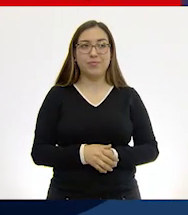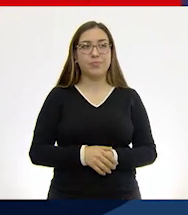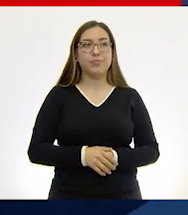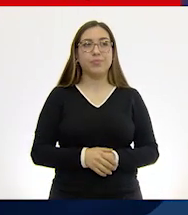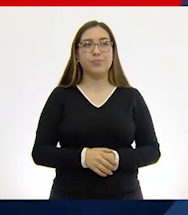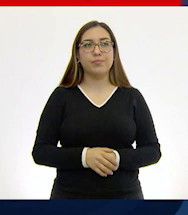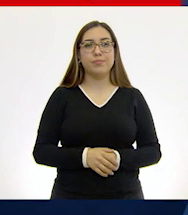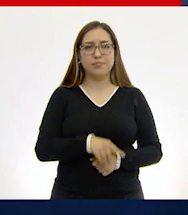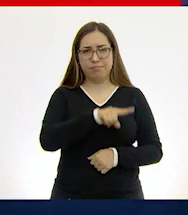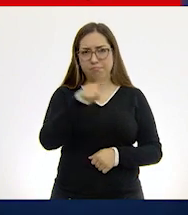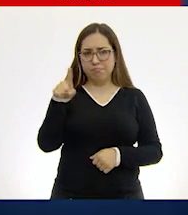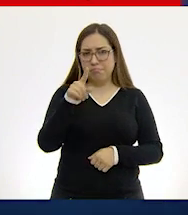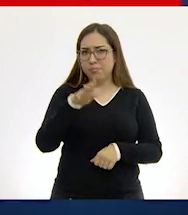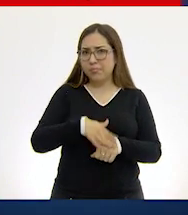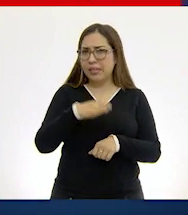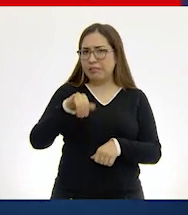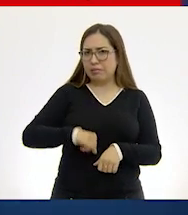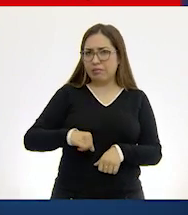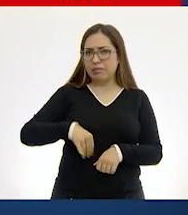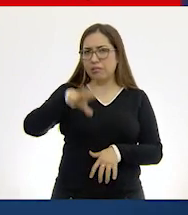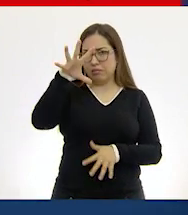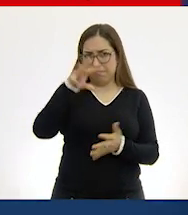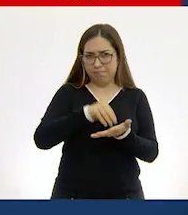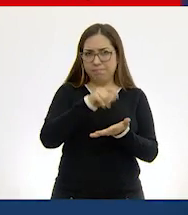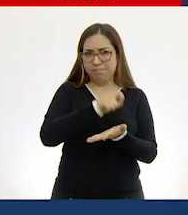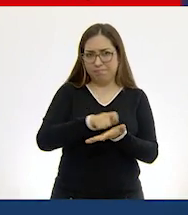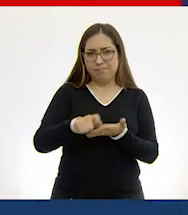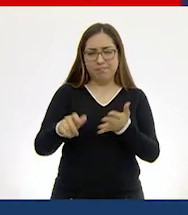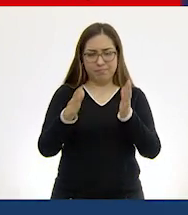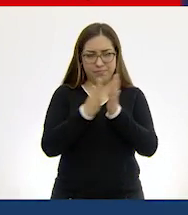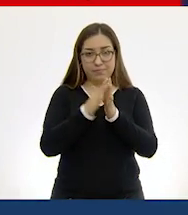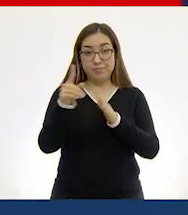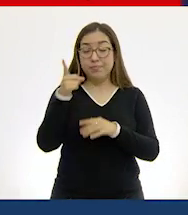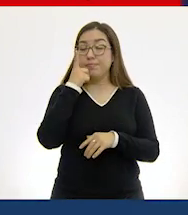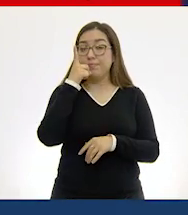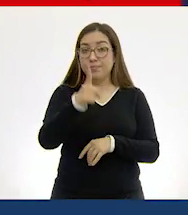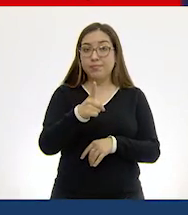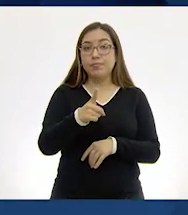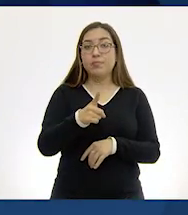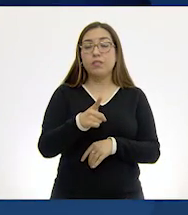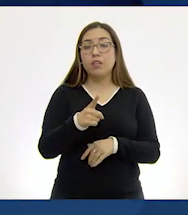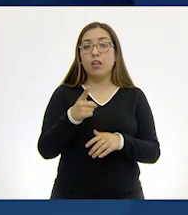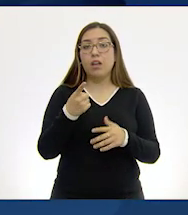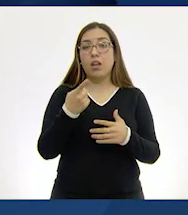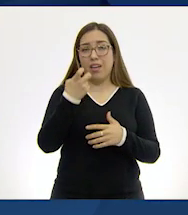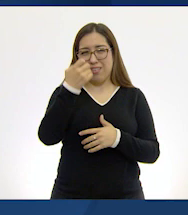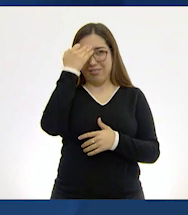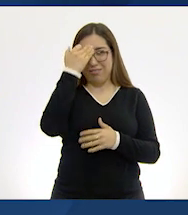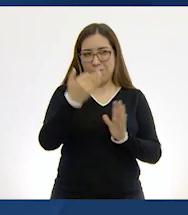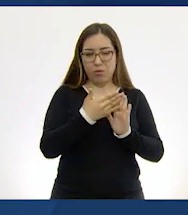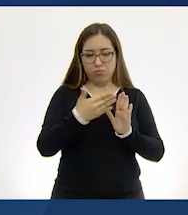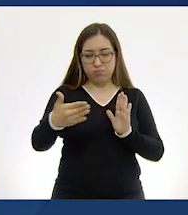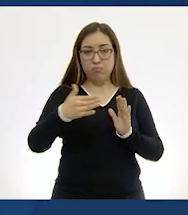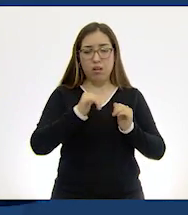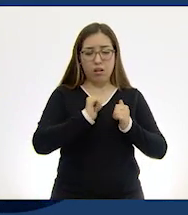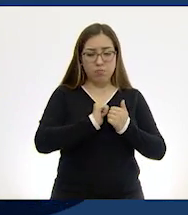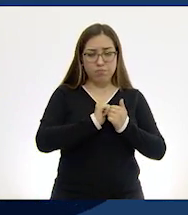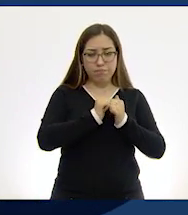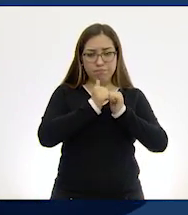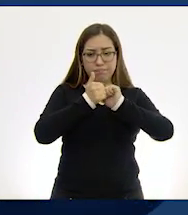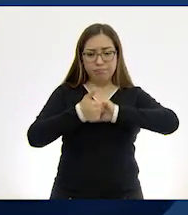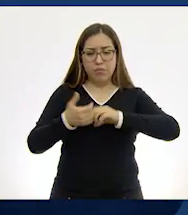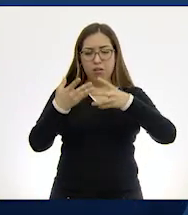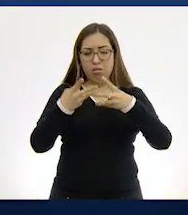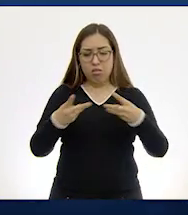Entonces, anoten lo más importante ahí en casa. Dice, las extinciones son procesos naturales causados por los